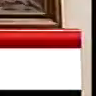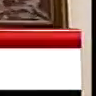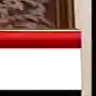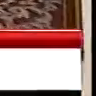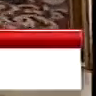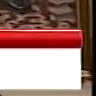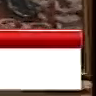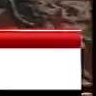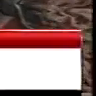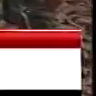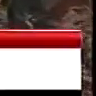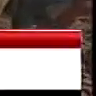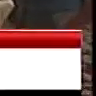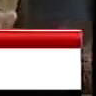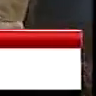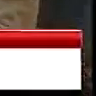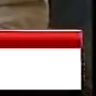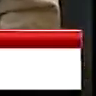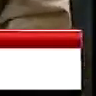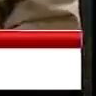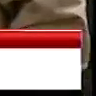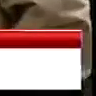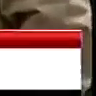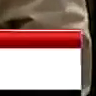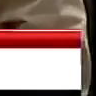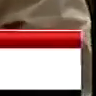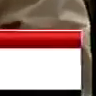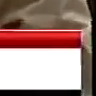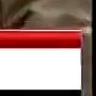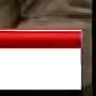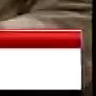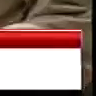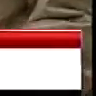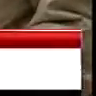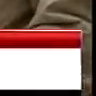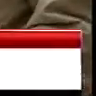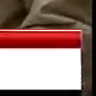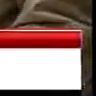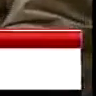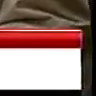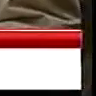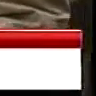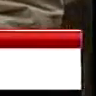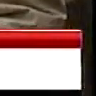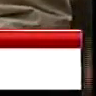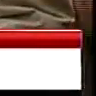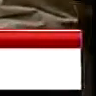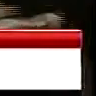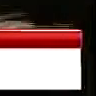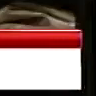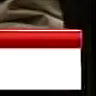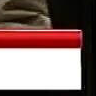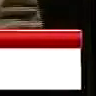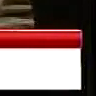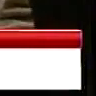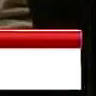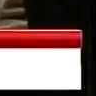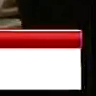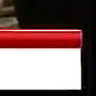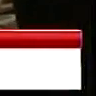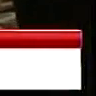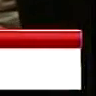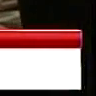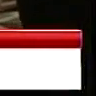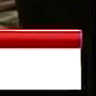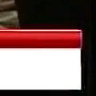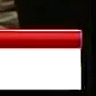Ciudadanas, ciudadanos, muy buenos días. La presencia acá es para agradecer y tener